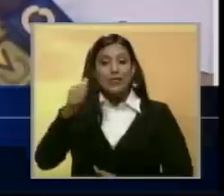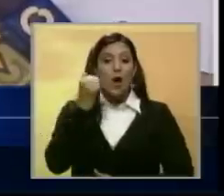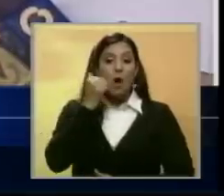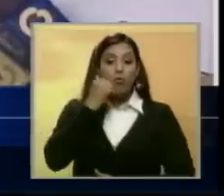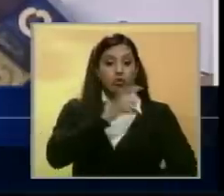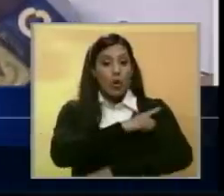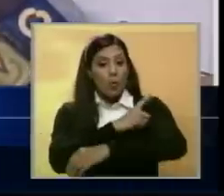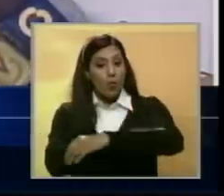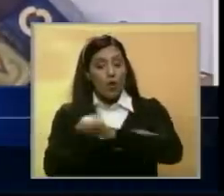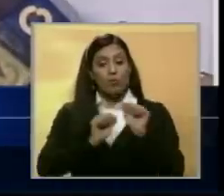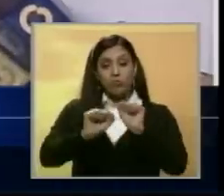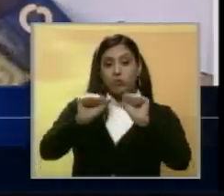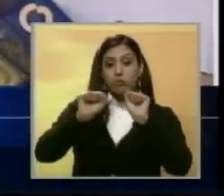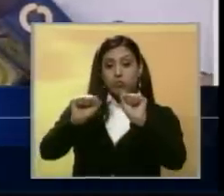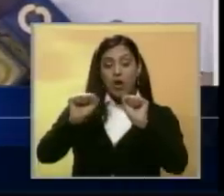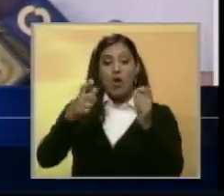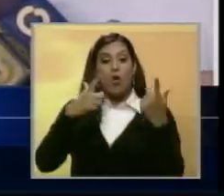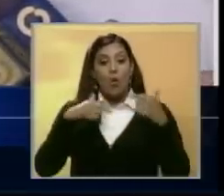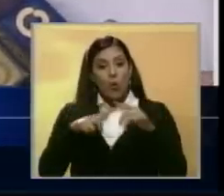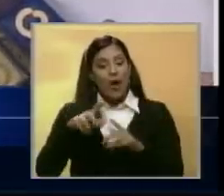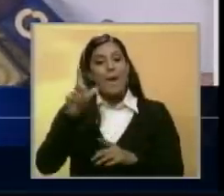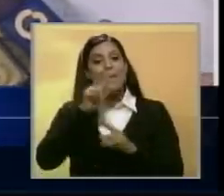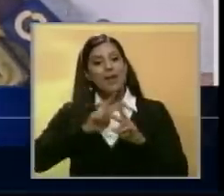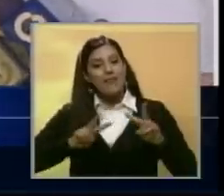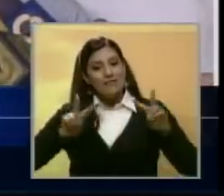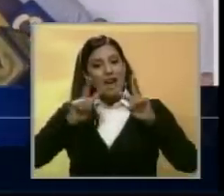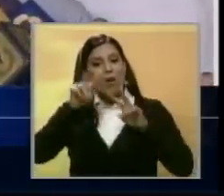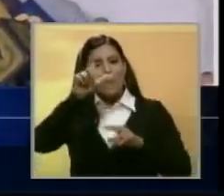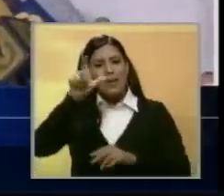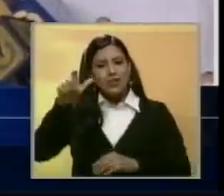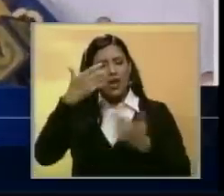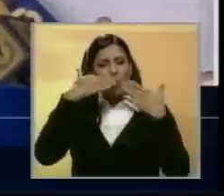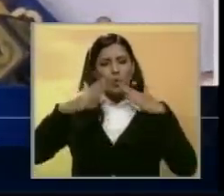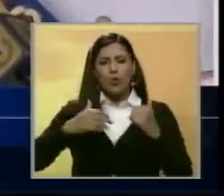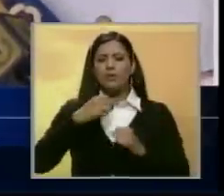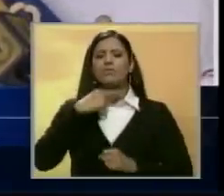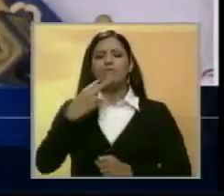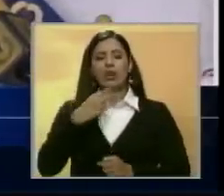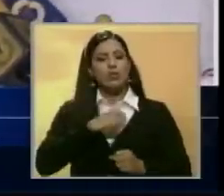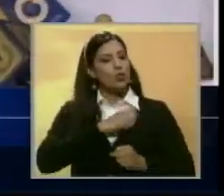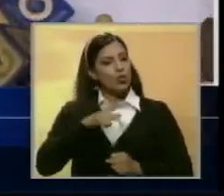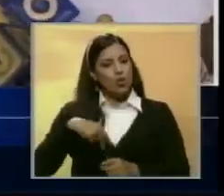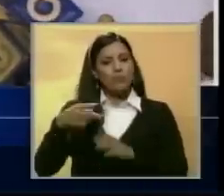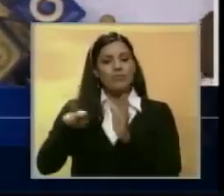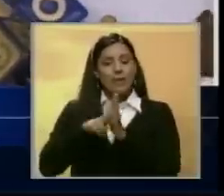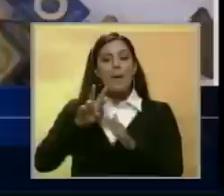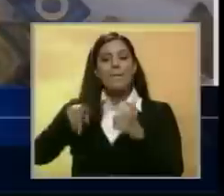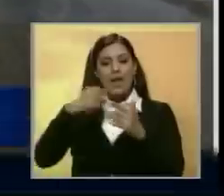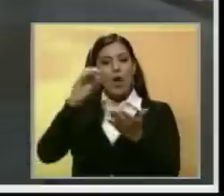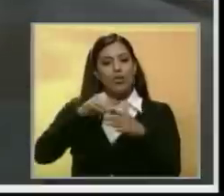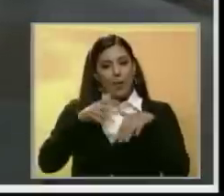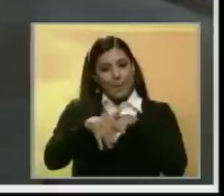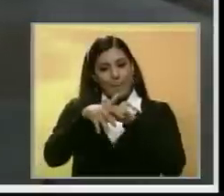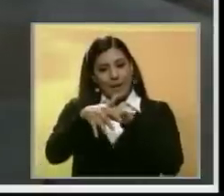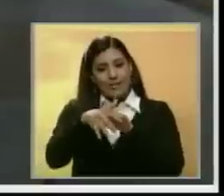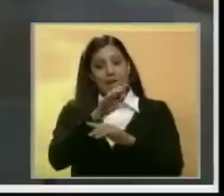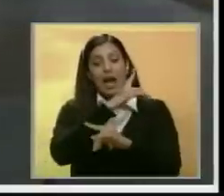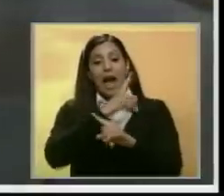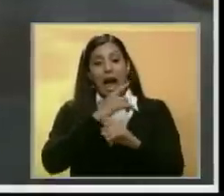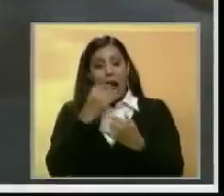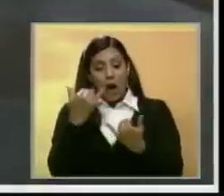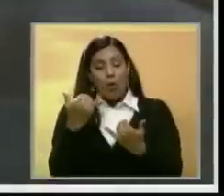ante las trabas para las movilizaciones, la valentía y la creatividad de los estudiantes, otras veces lo hemos hecho y esta vez lo volveremos a hacer. Tal como